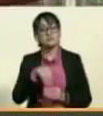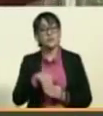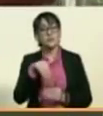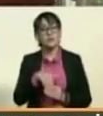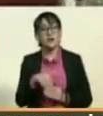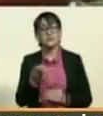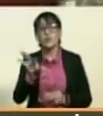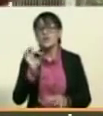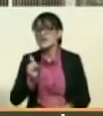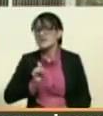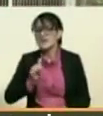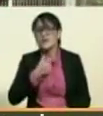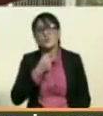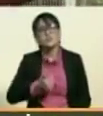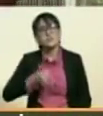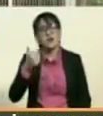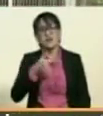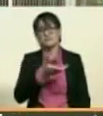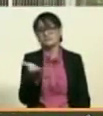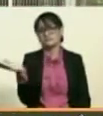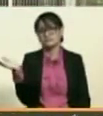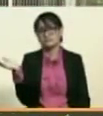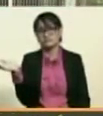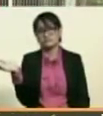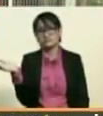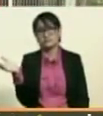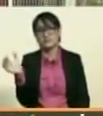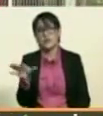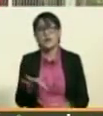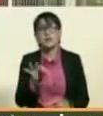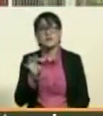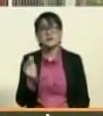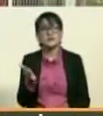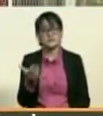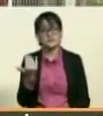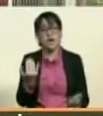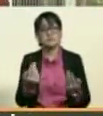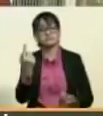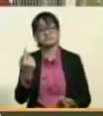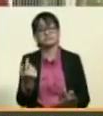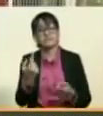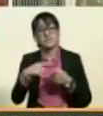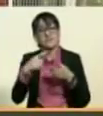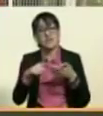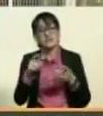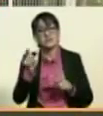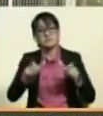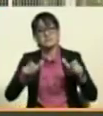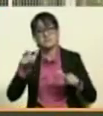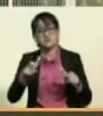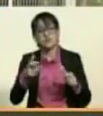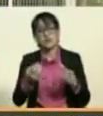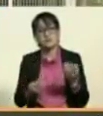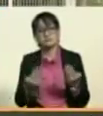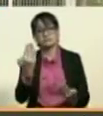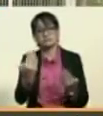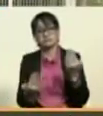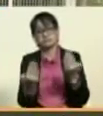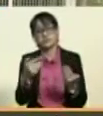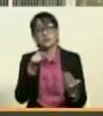quiera, a quien quiera. Ahí tiene los candidatos, ahí tiene los candidatos